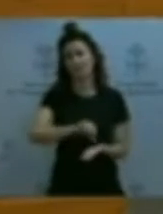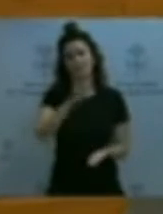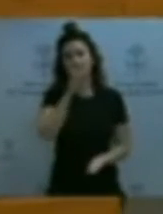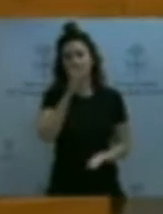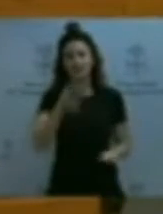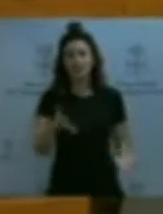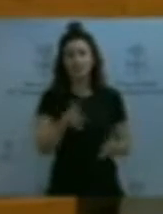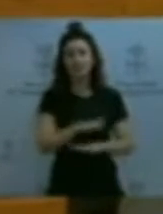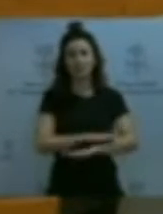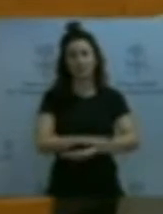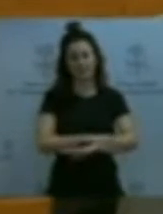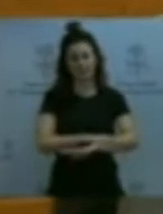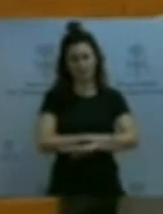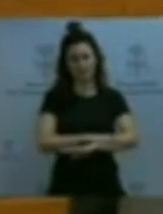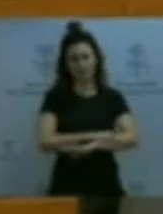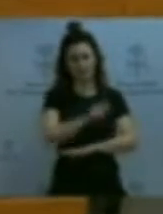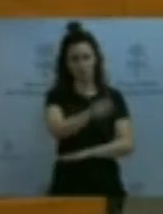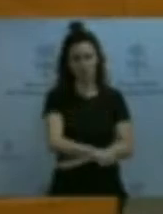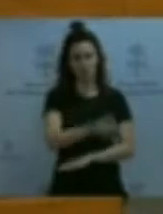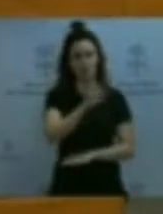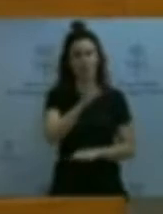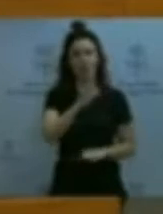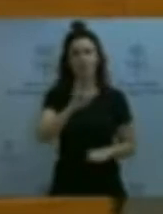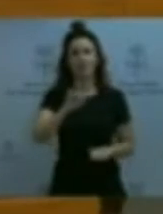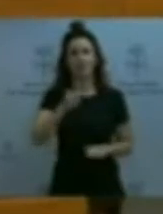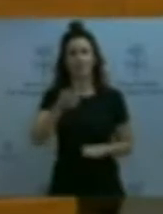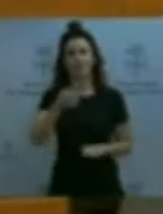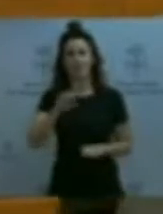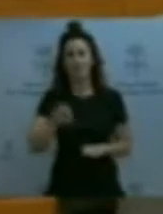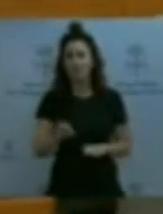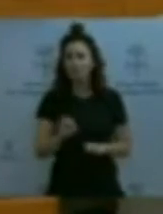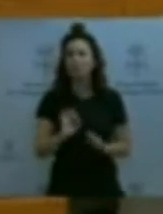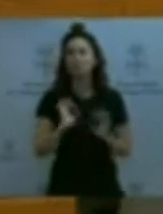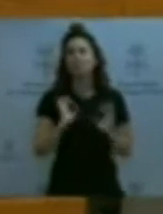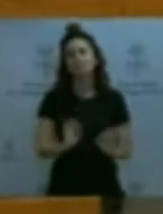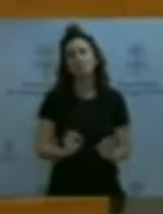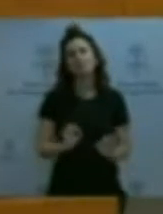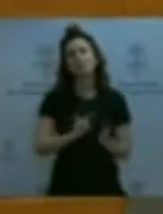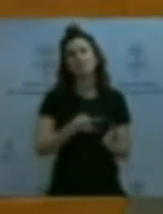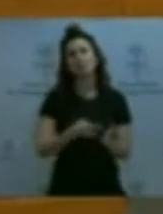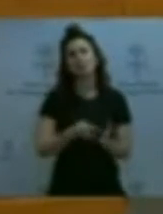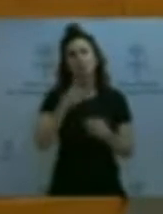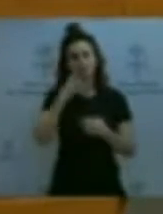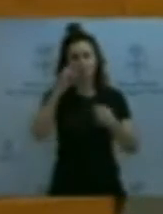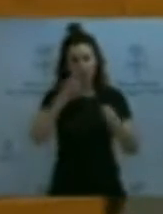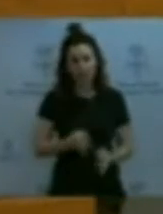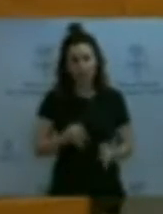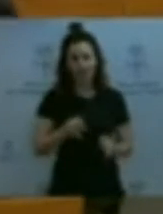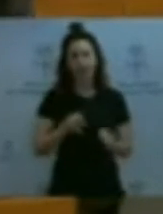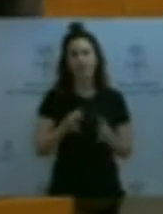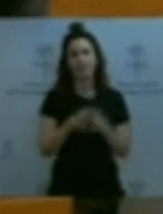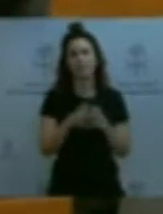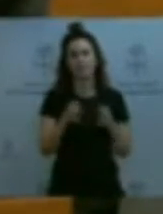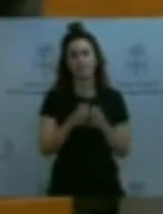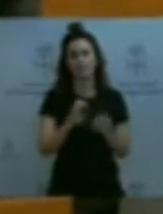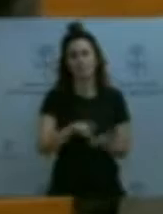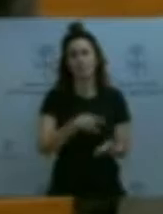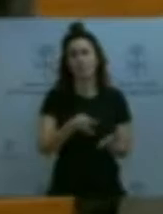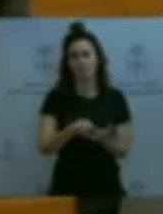se consigue por fin un proyecto realista y un plan ambicioso basado en el acuerdo. Y fíjese, esto no lo digo yo, esto lo dijo